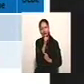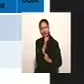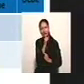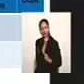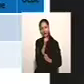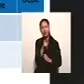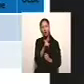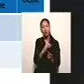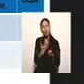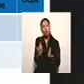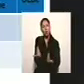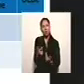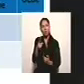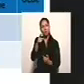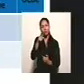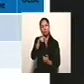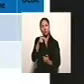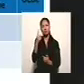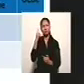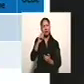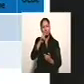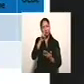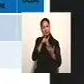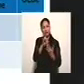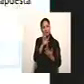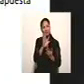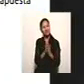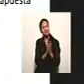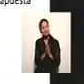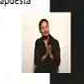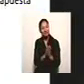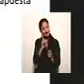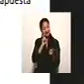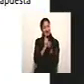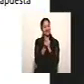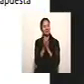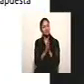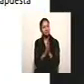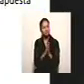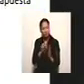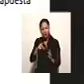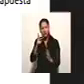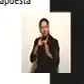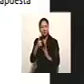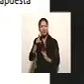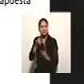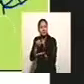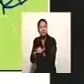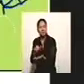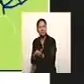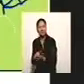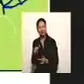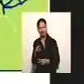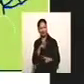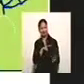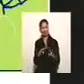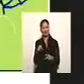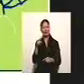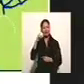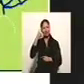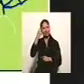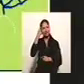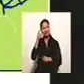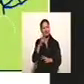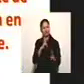luces de alerta que el año 2015 nos trajo? ¿Sería que realmente el gobierno se dio cuenta de lo que estaba pasando en el